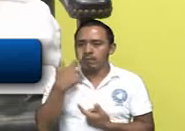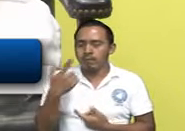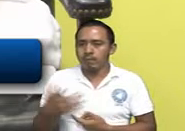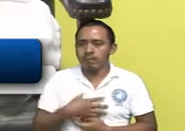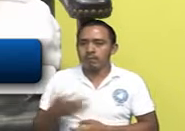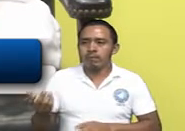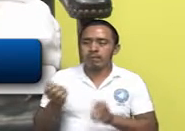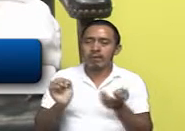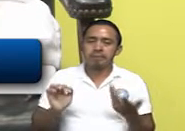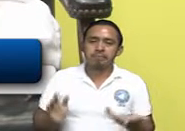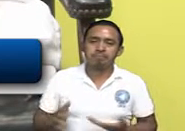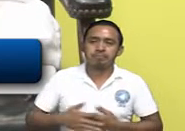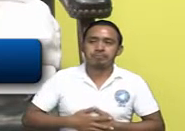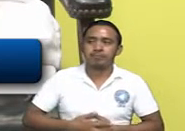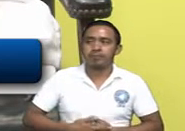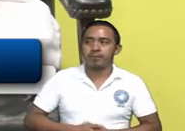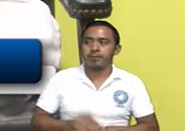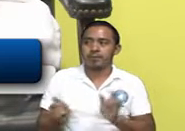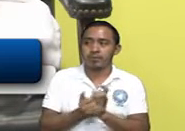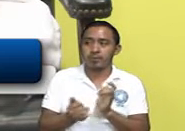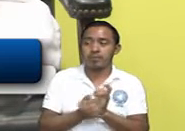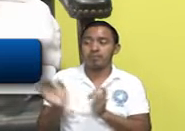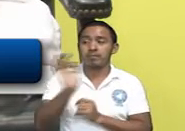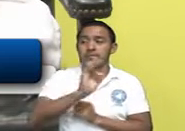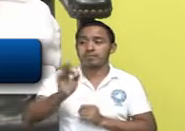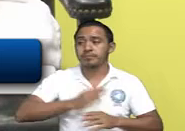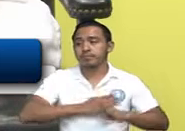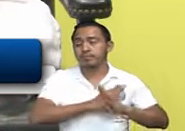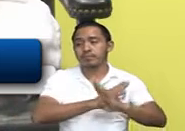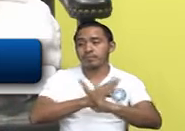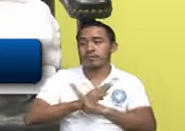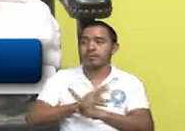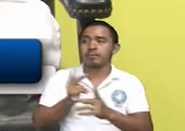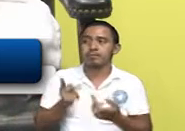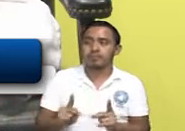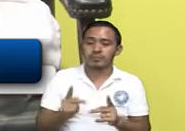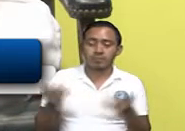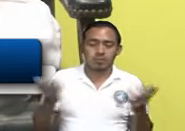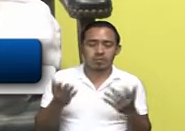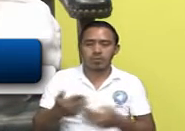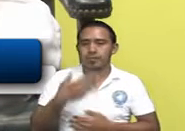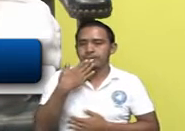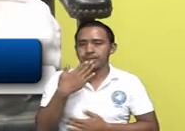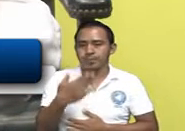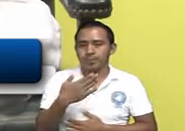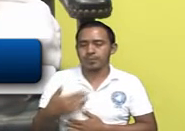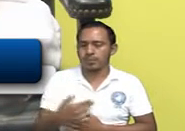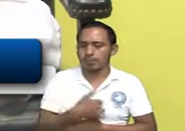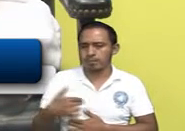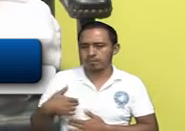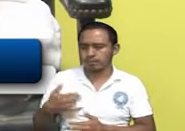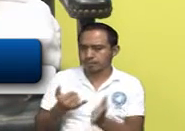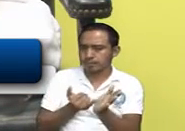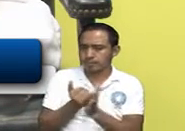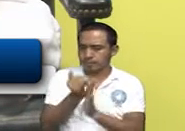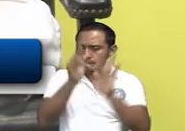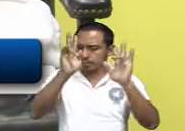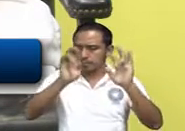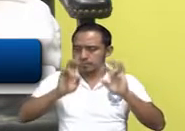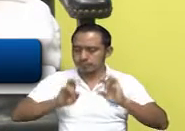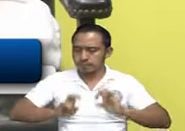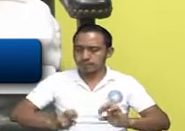las manos como parte de la prevención. Pero una de las cosas positivas de todo lo que se ha venido estudiando en la medida que